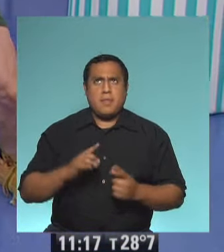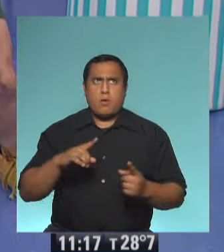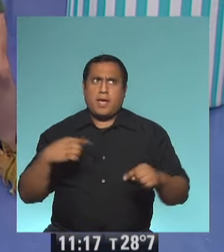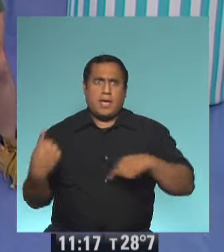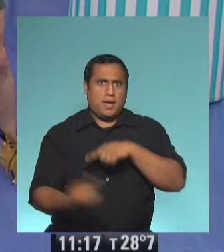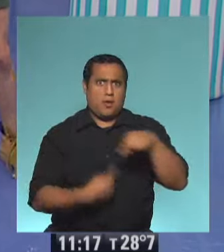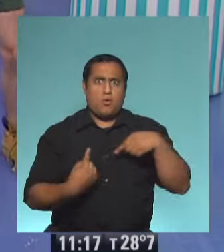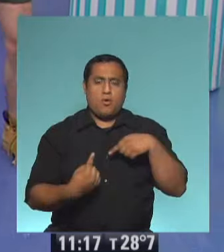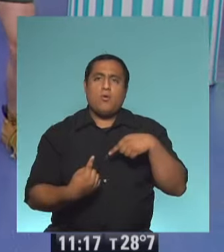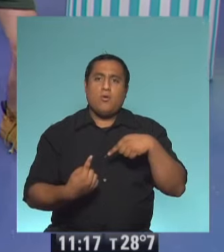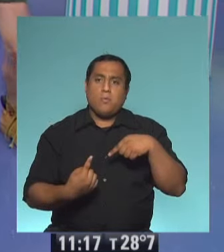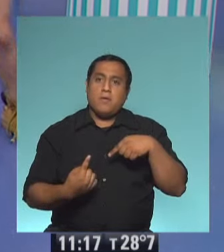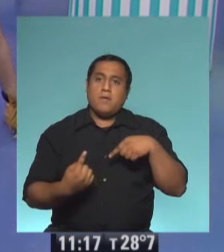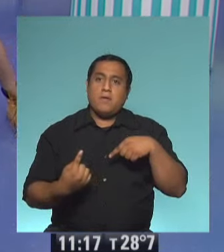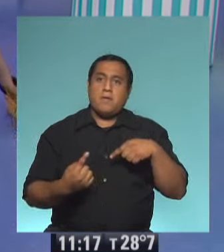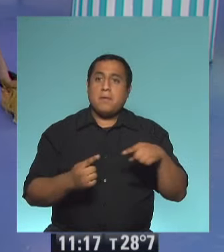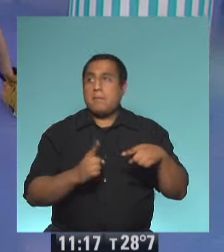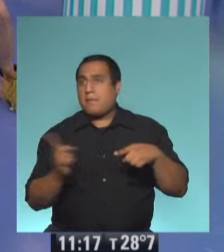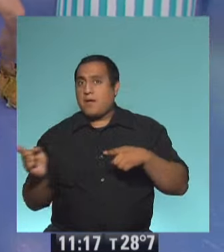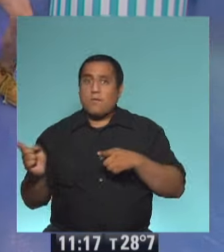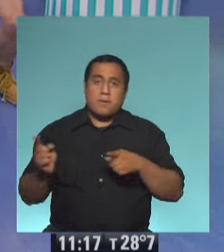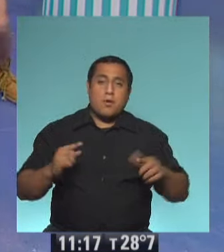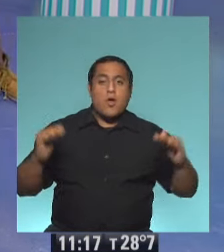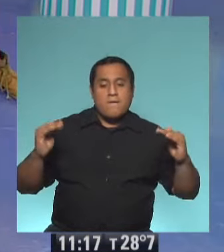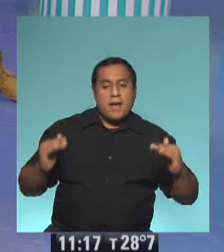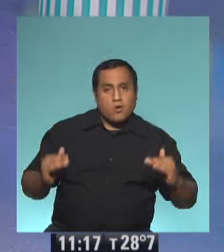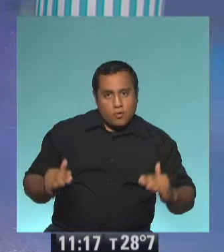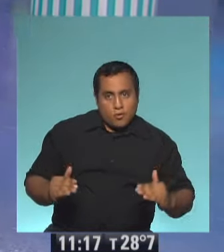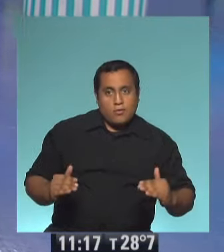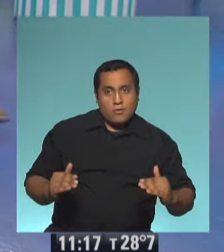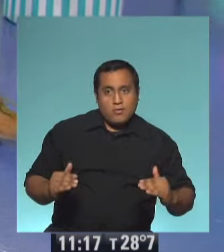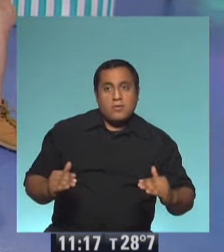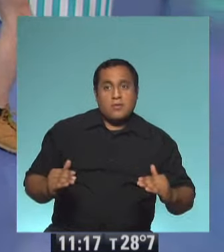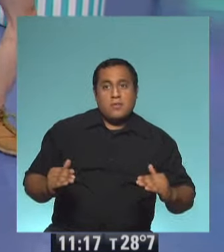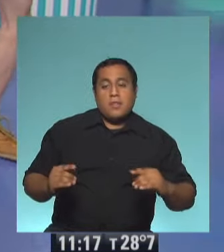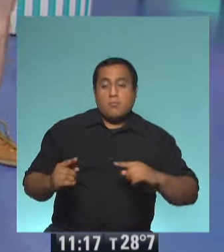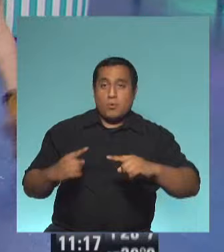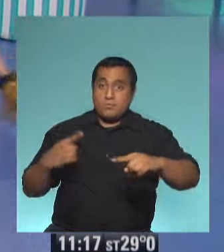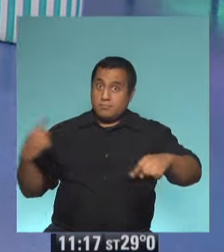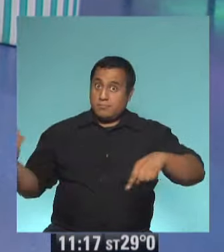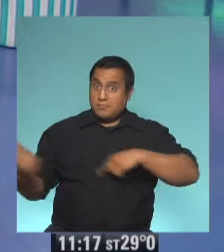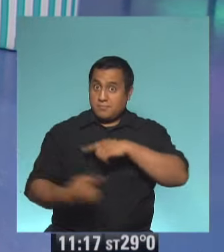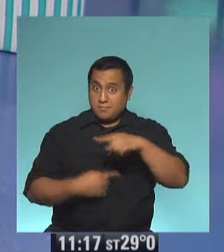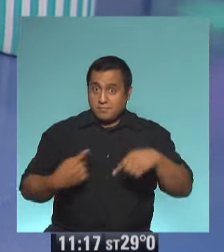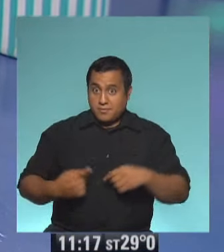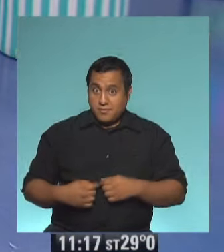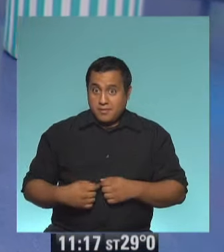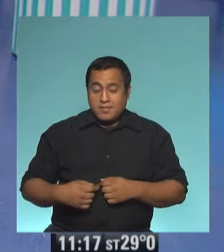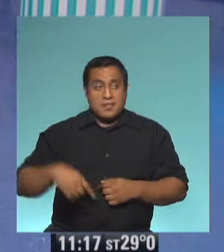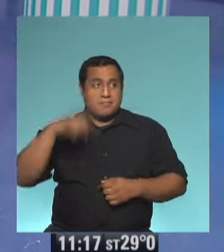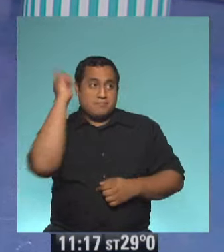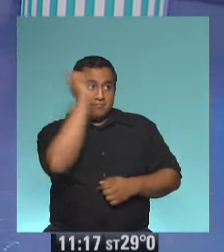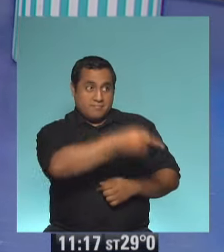¿no? Sí, tenemos que ir bajando, porque vamos haciendo para abajo, para abajo, para abajo, para abajo. Hacemos un giro y señalamos a la